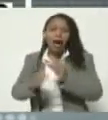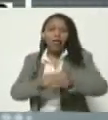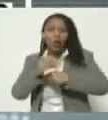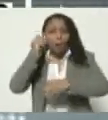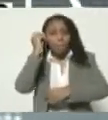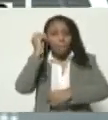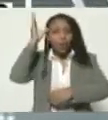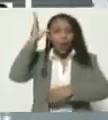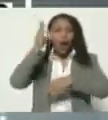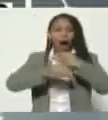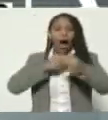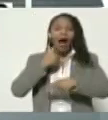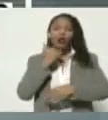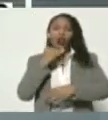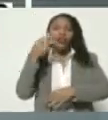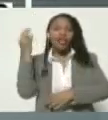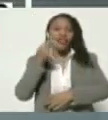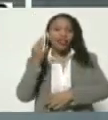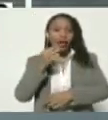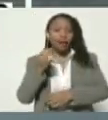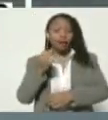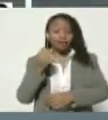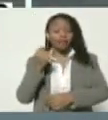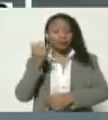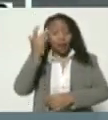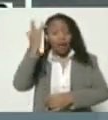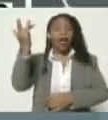de hacer algo verdaderamente brillante.